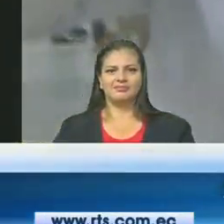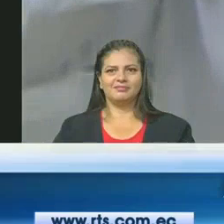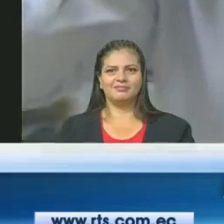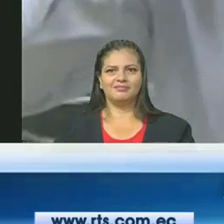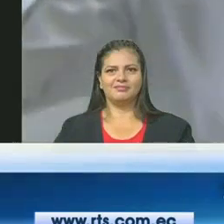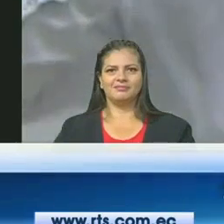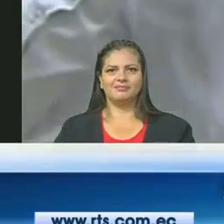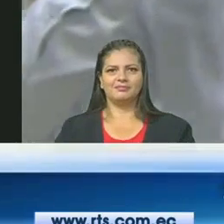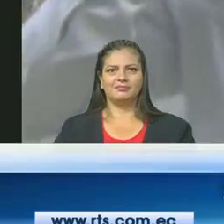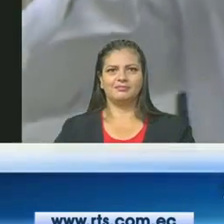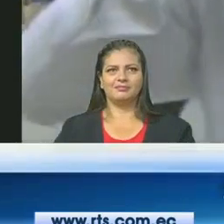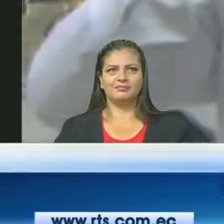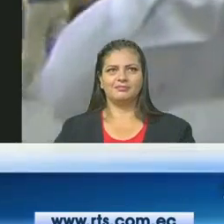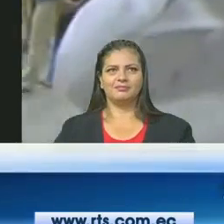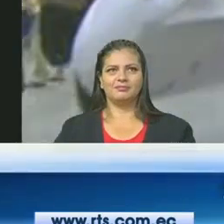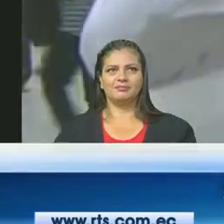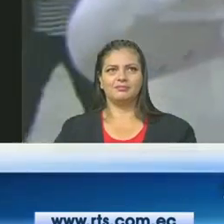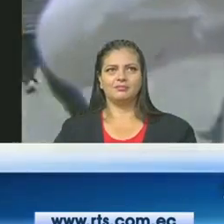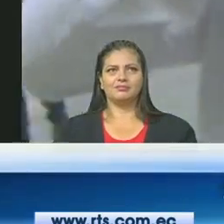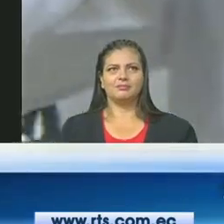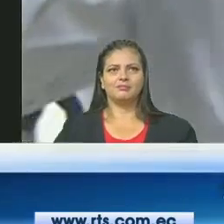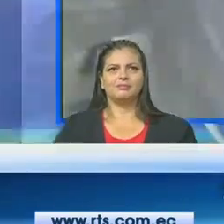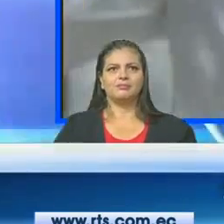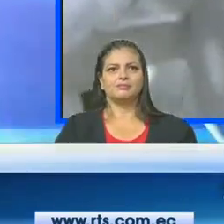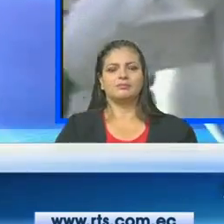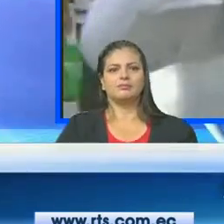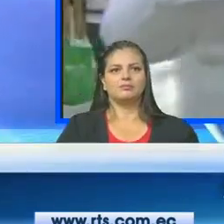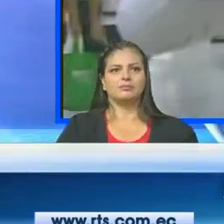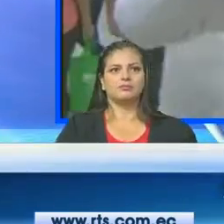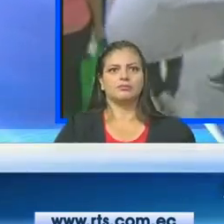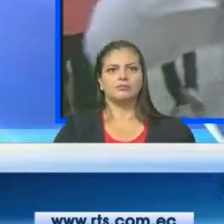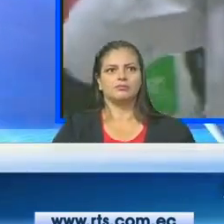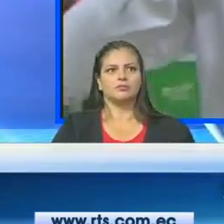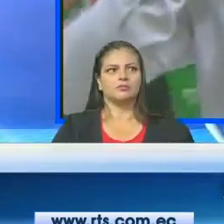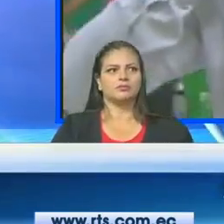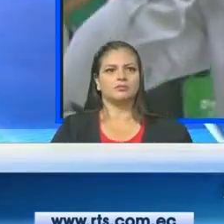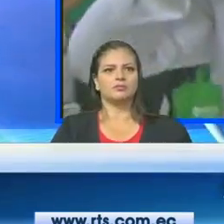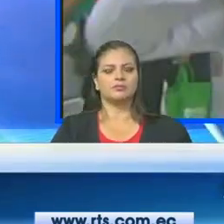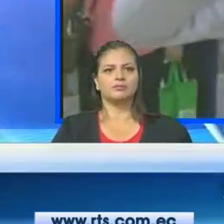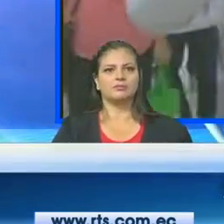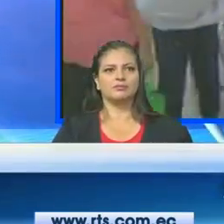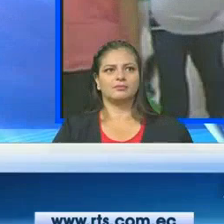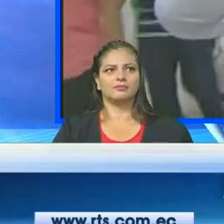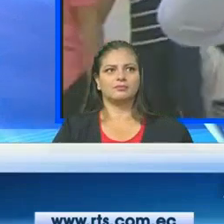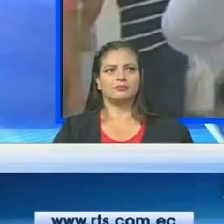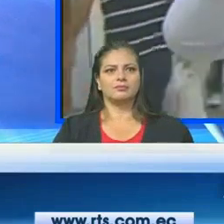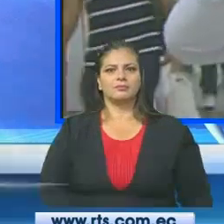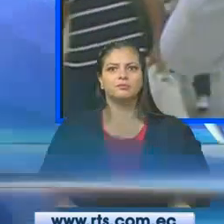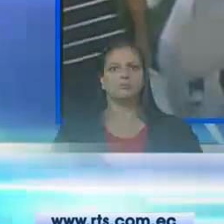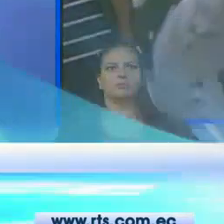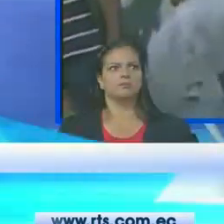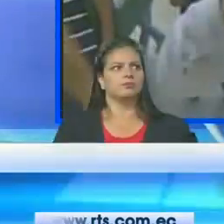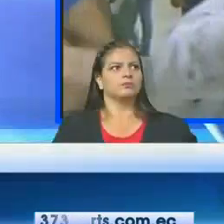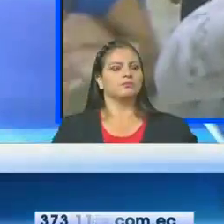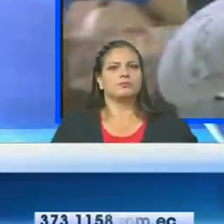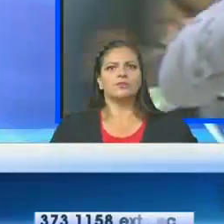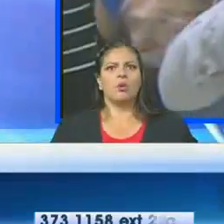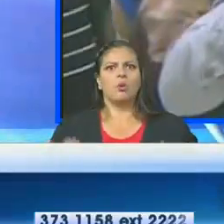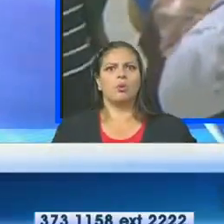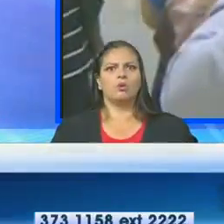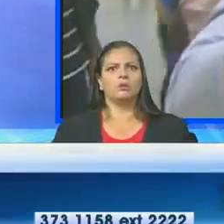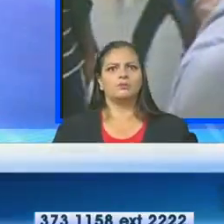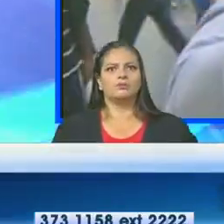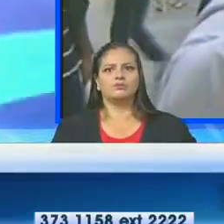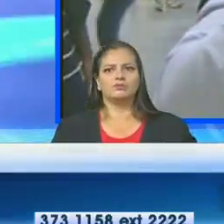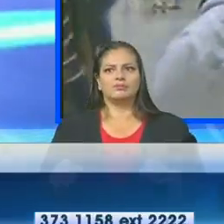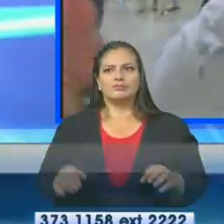Roselena y queridos televidentes, previo a el simulacro de terremoto acá en la terminal terrestre de Guayaquil. Bueno, en este momento acaba de iniciar